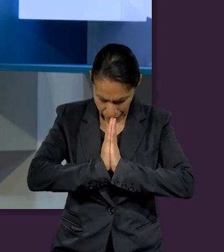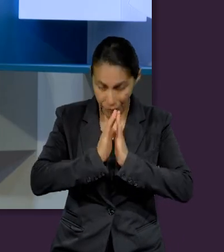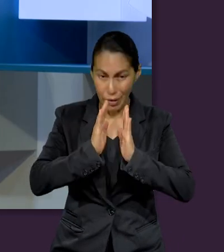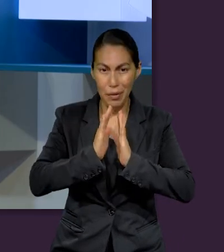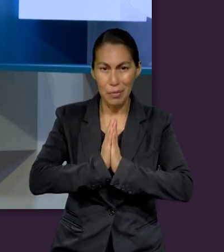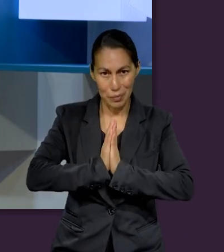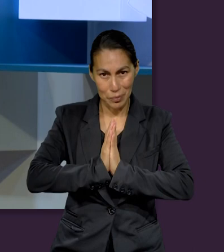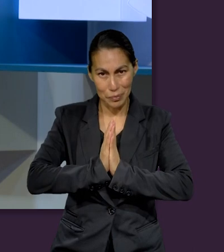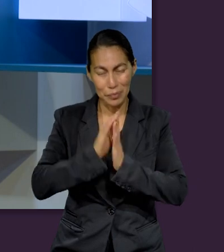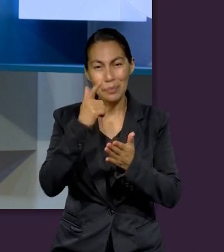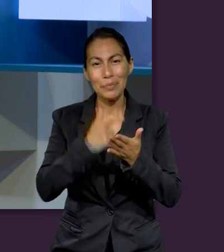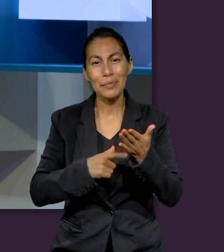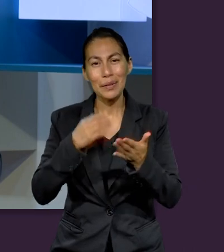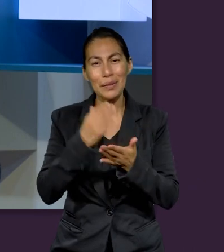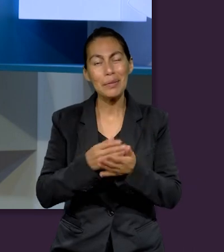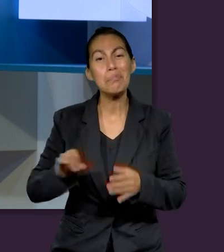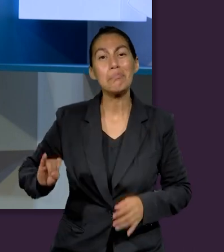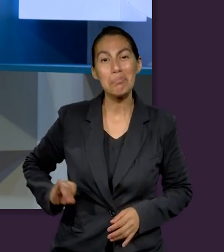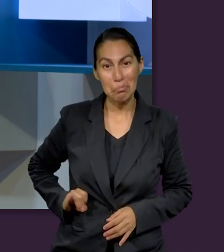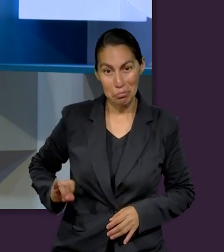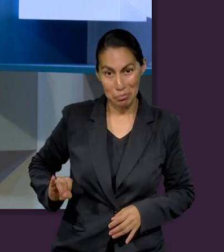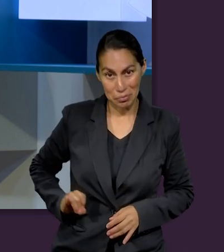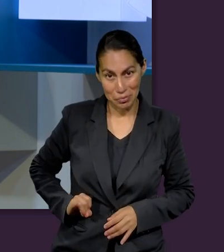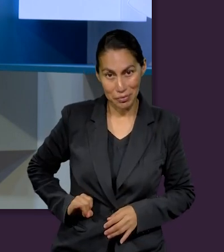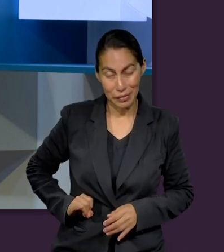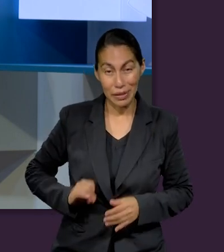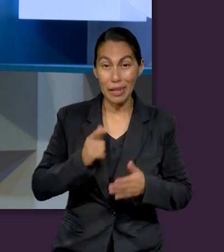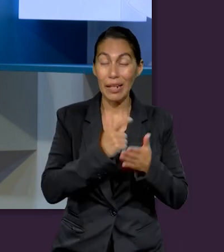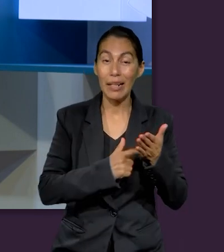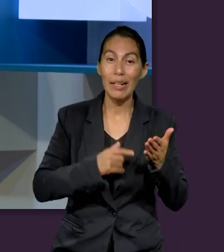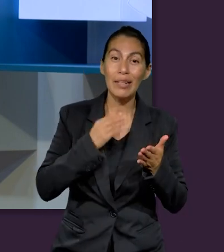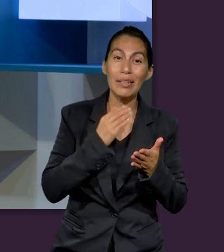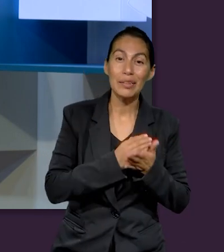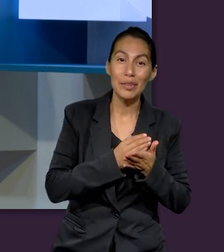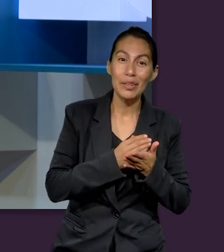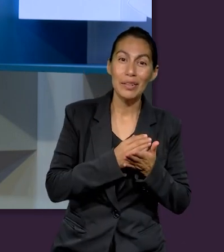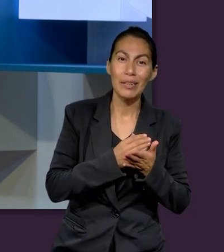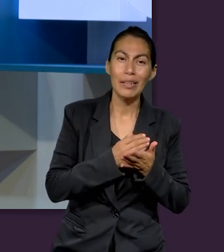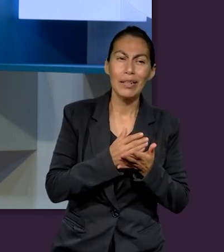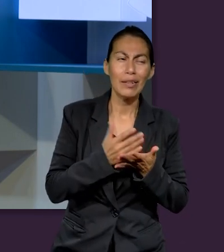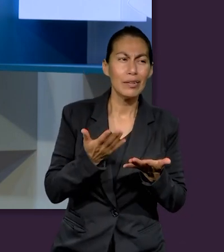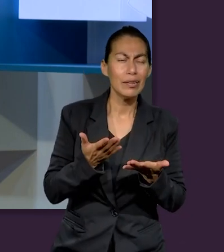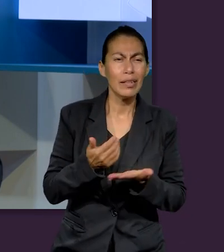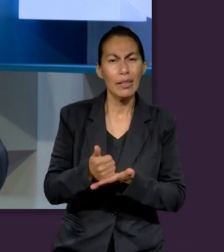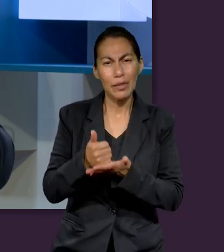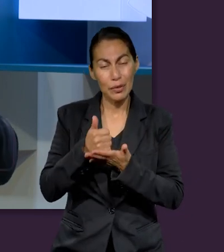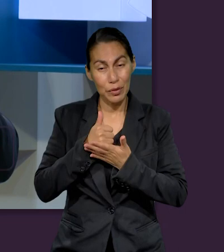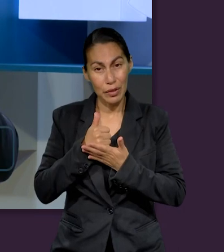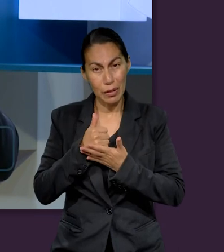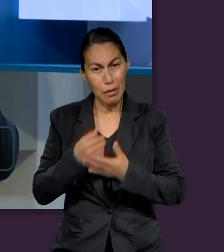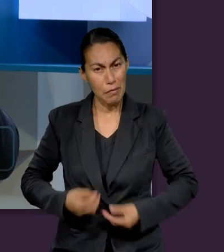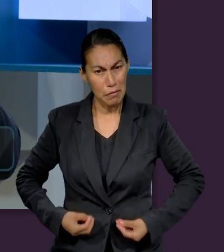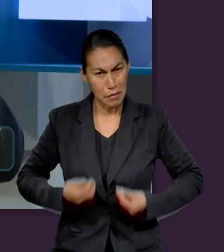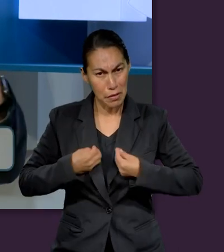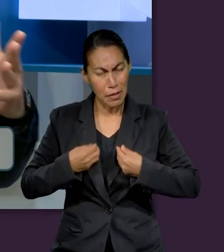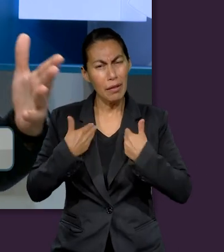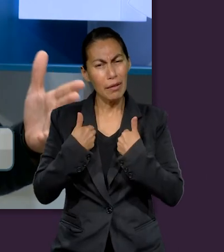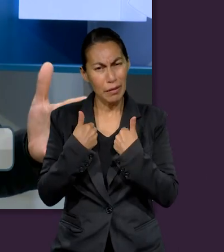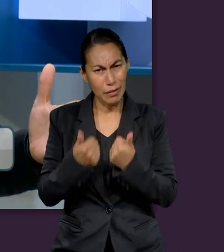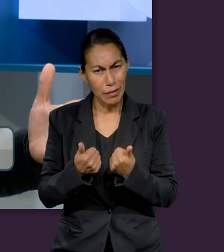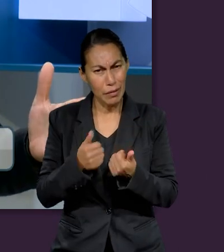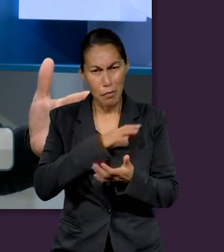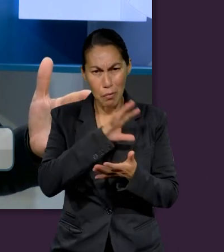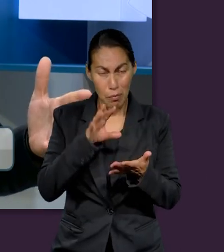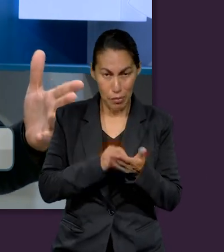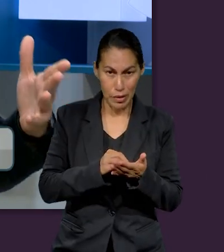Qué lección tan interesante una lesión que nos motiva a ver la vida desde una perspectiva